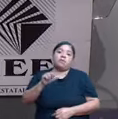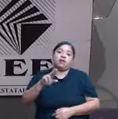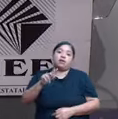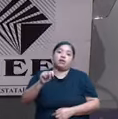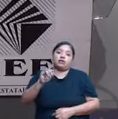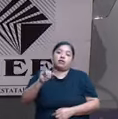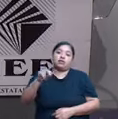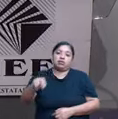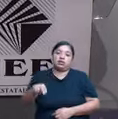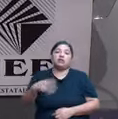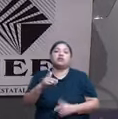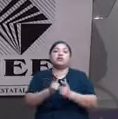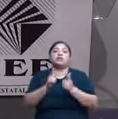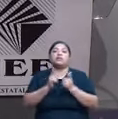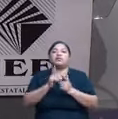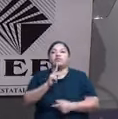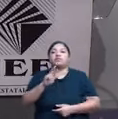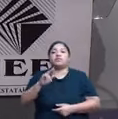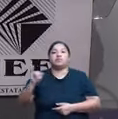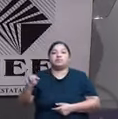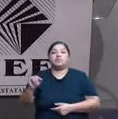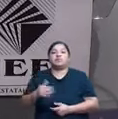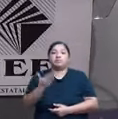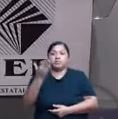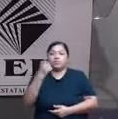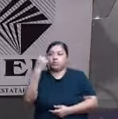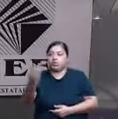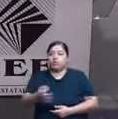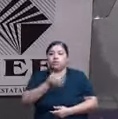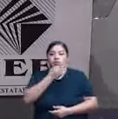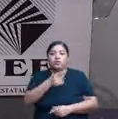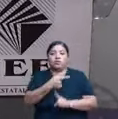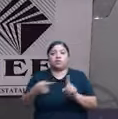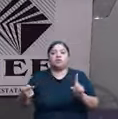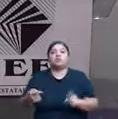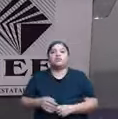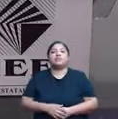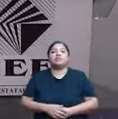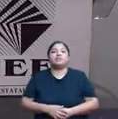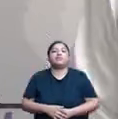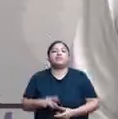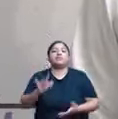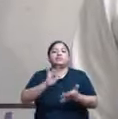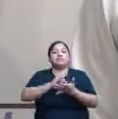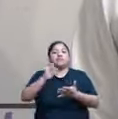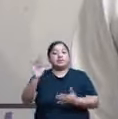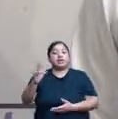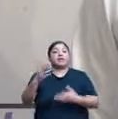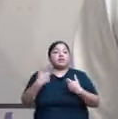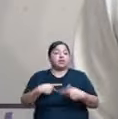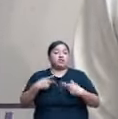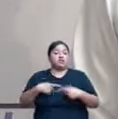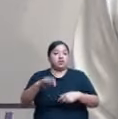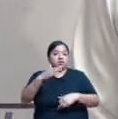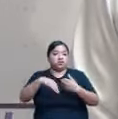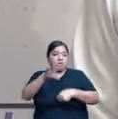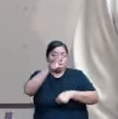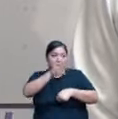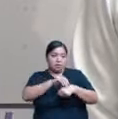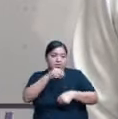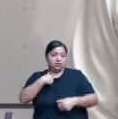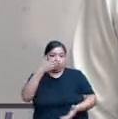Partido Revolucionario Institucional. Adelante, candidato, hasta con 1:30. Gracias a todas las personas que me permitieron tocar su puerta y a todas las